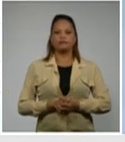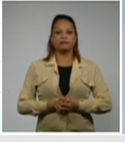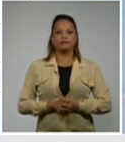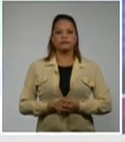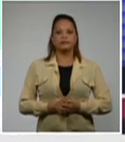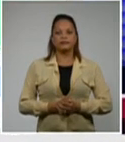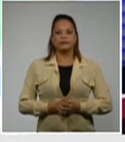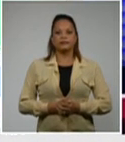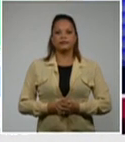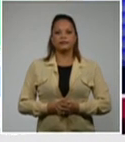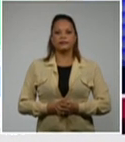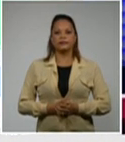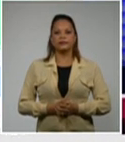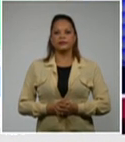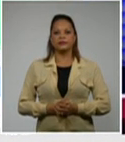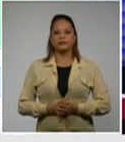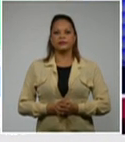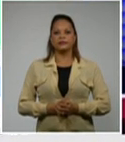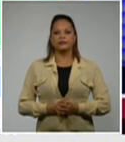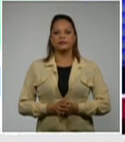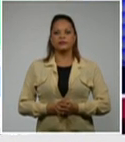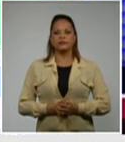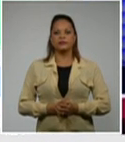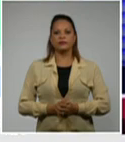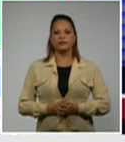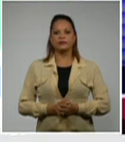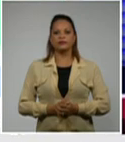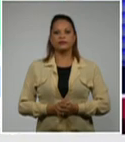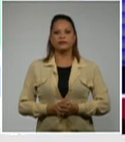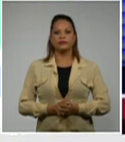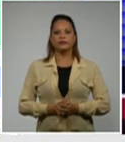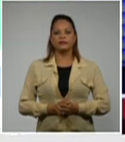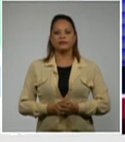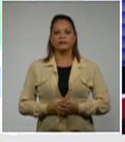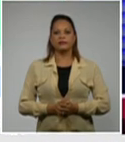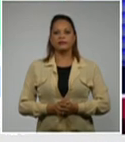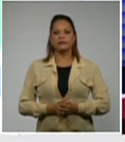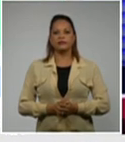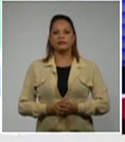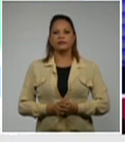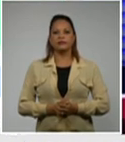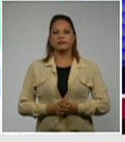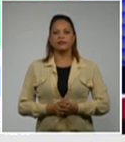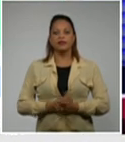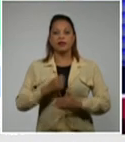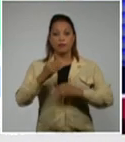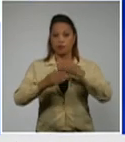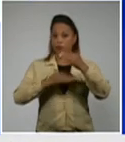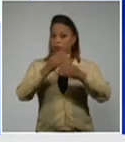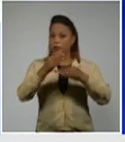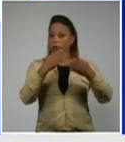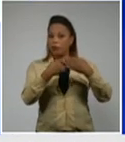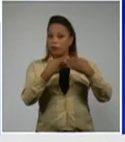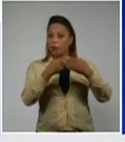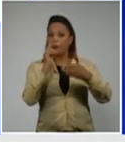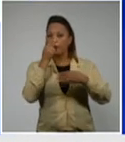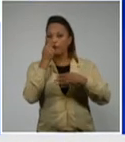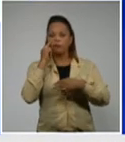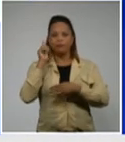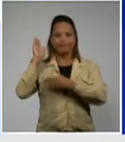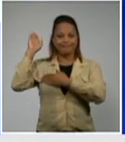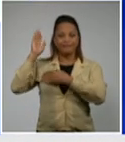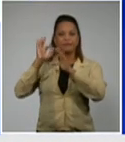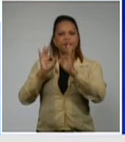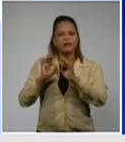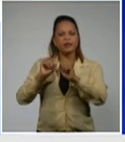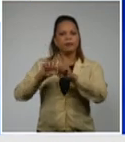2,06%. En cuanto al procesamiento de muestras, siempre ponemos, porque además la